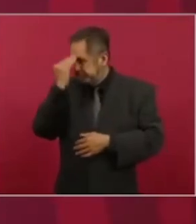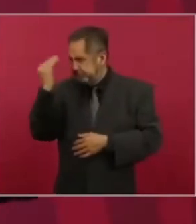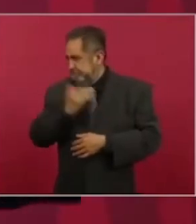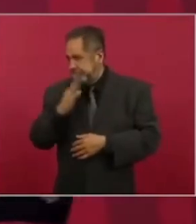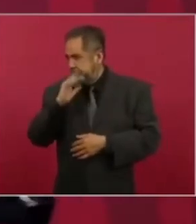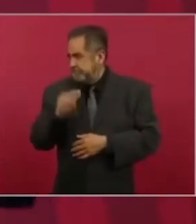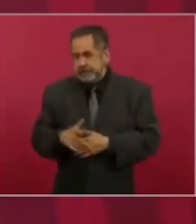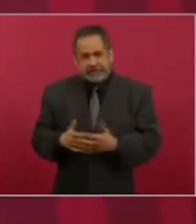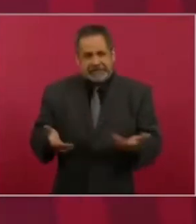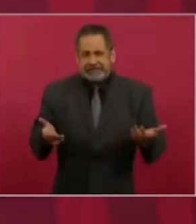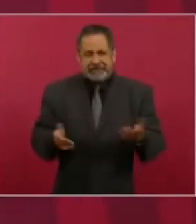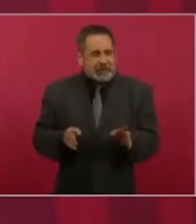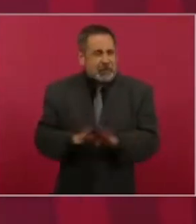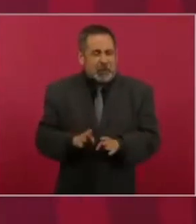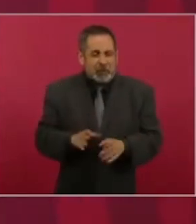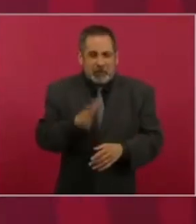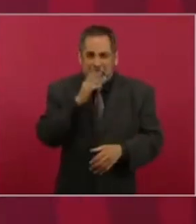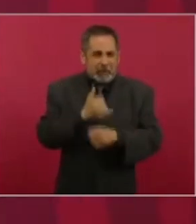¿Cómo es posible